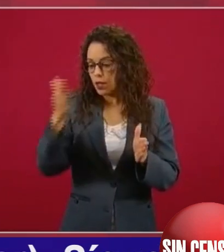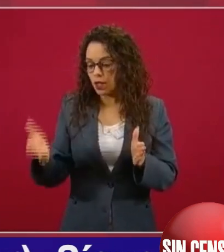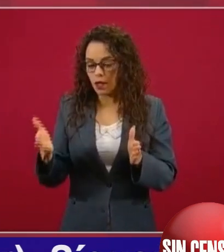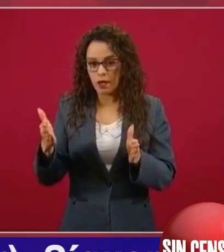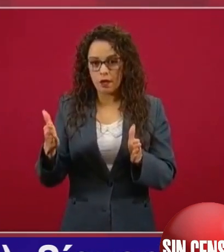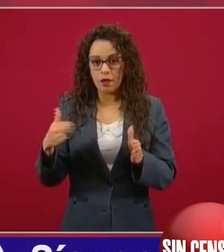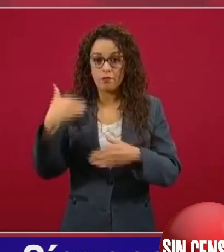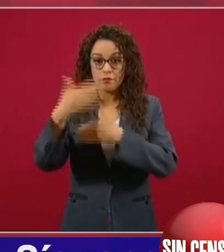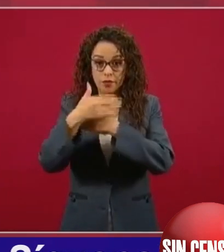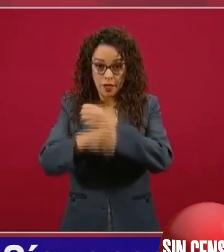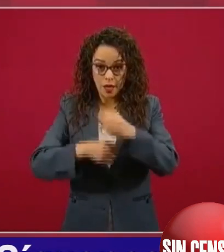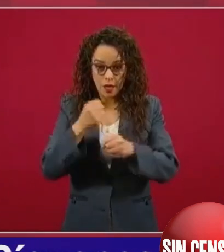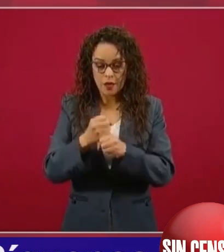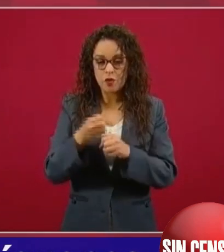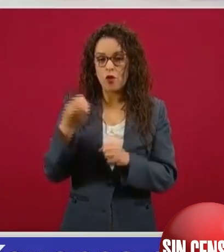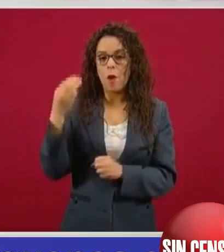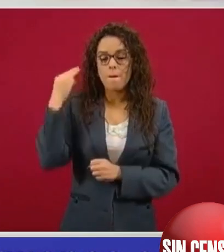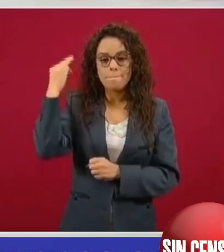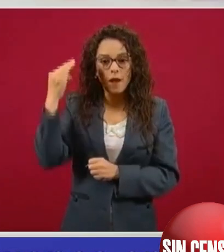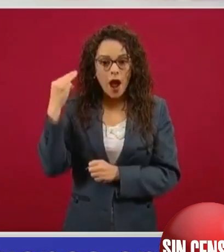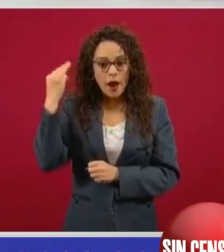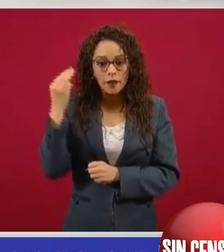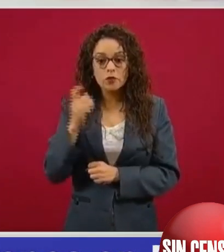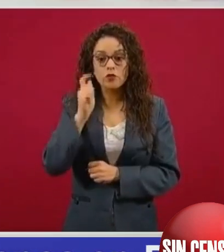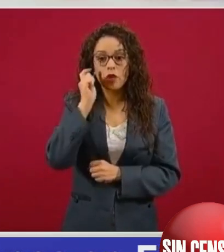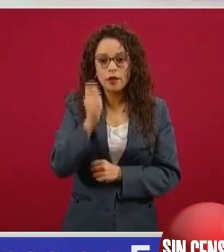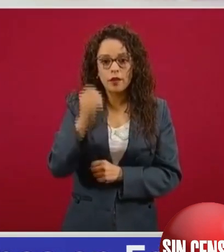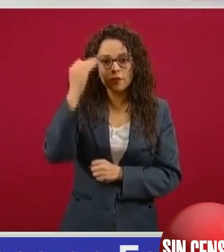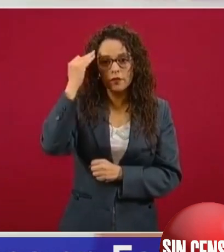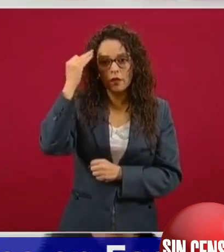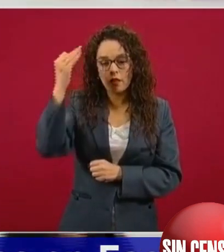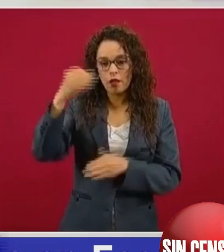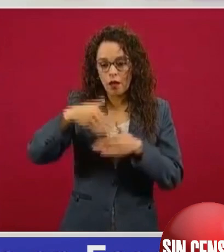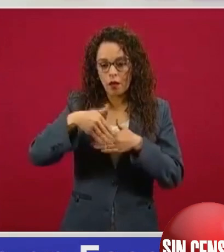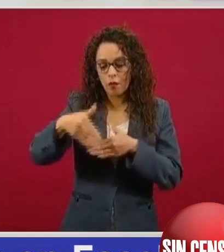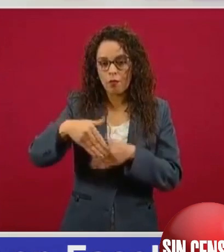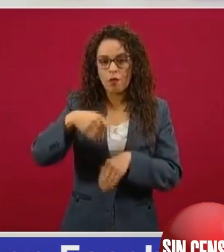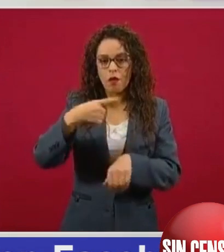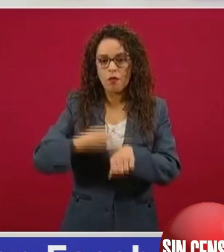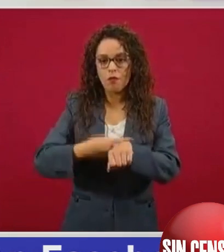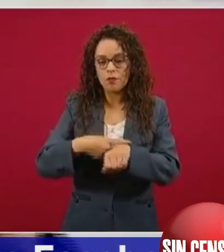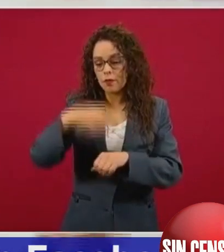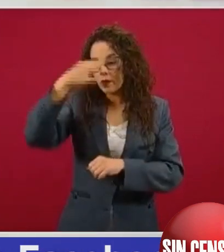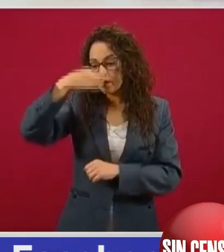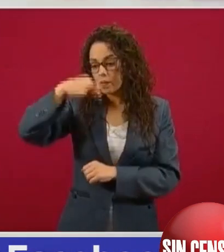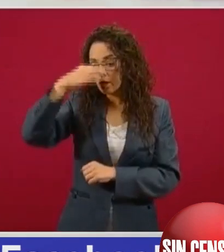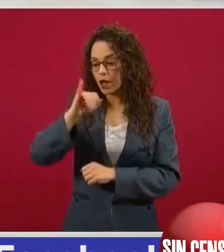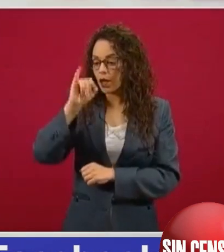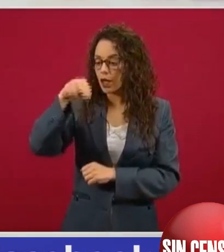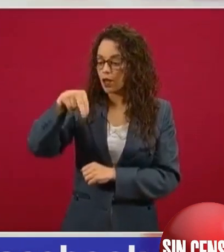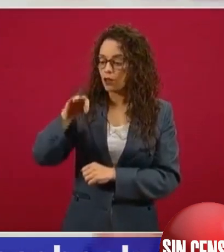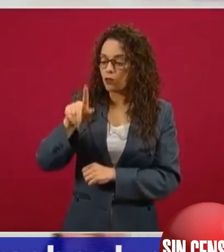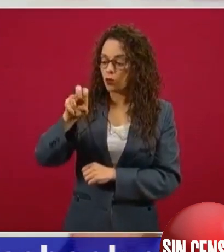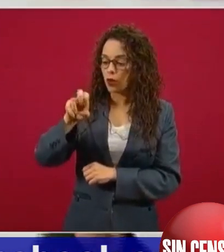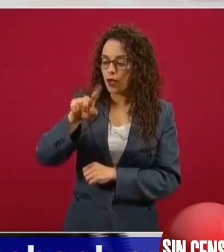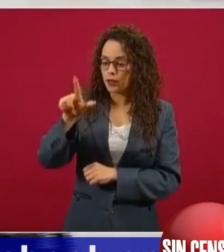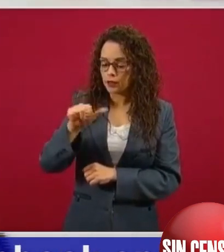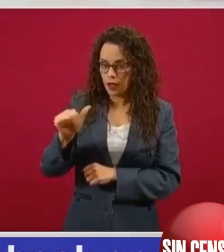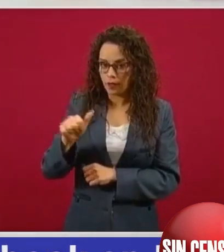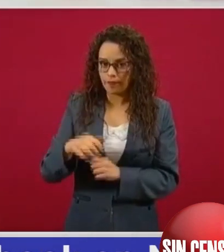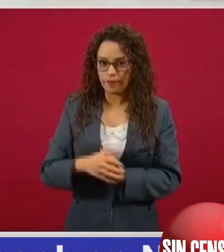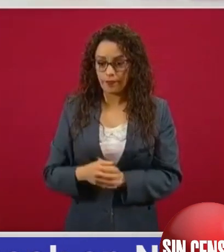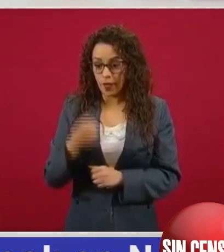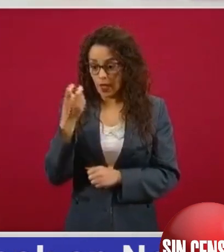siguiente, ocurre la temporada de la influenza. Y dado que la influenza y COVID-19